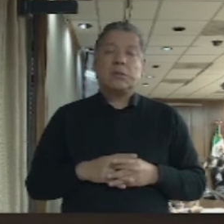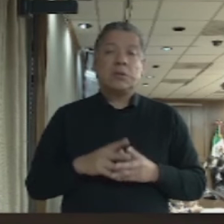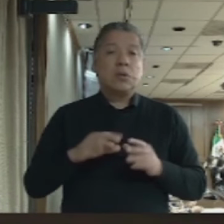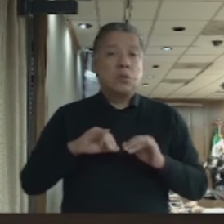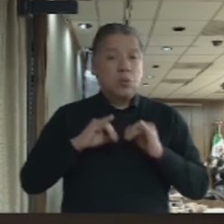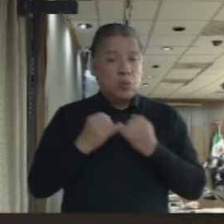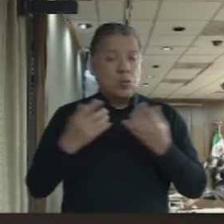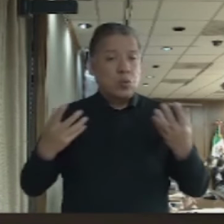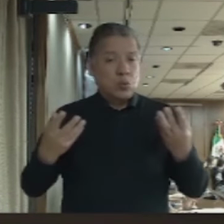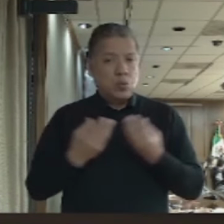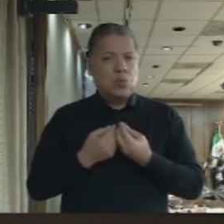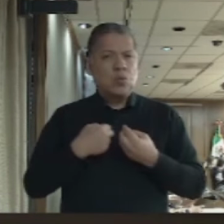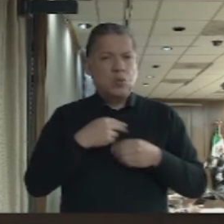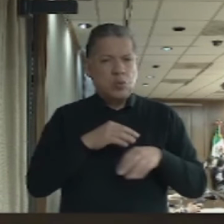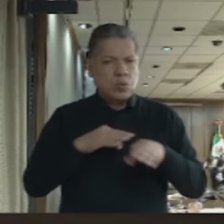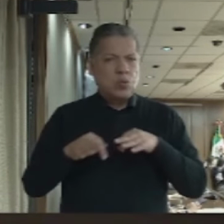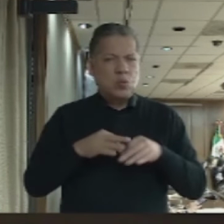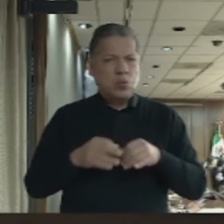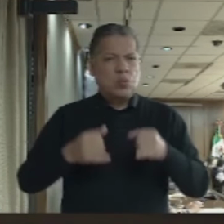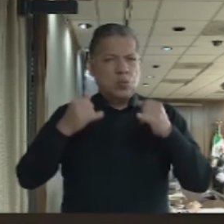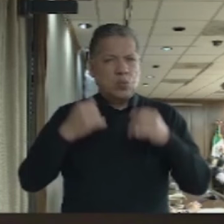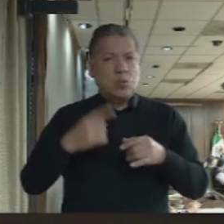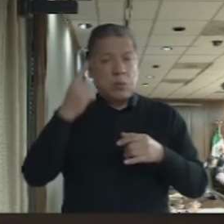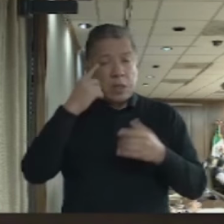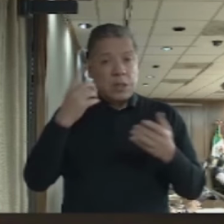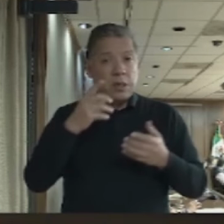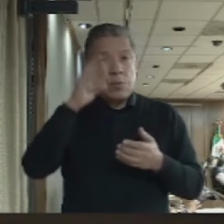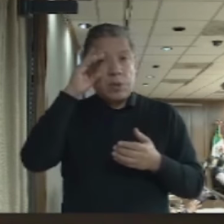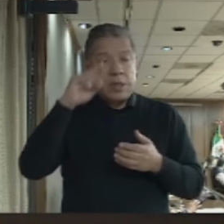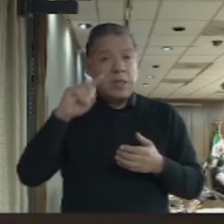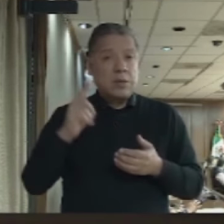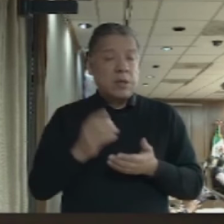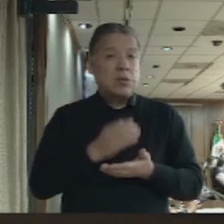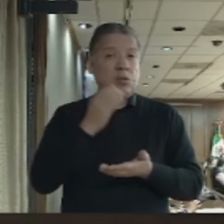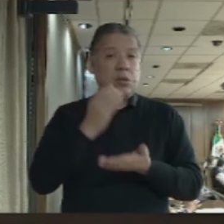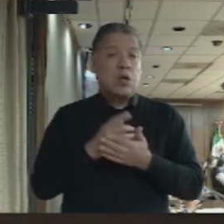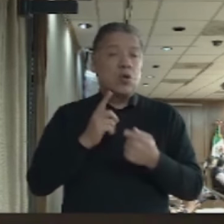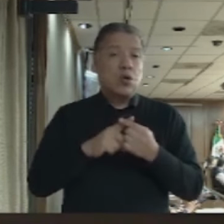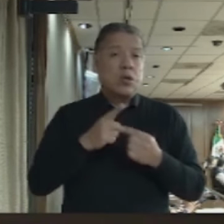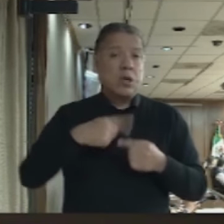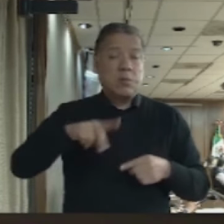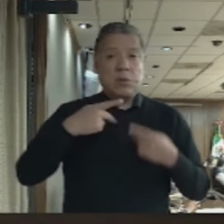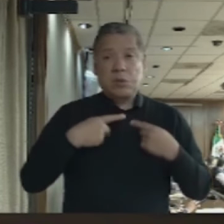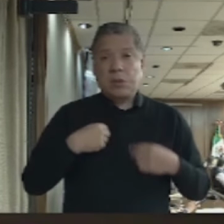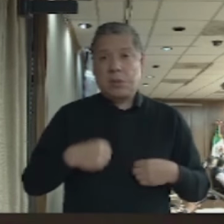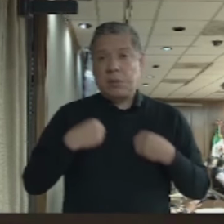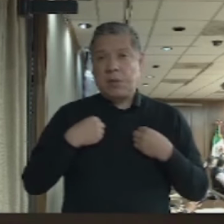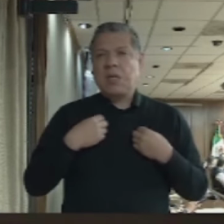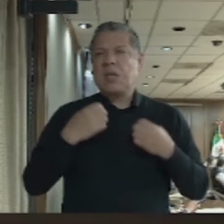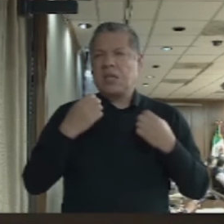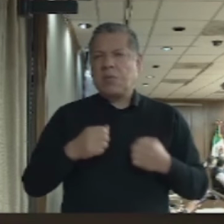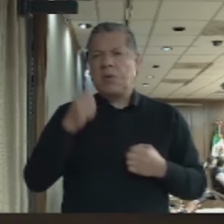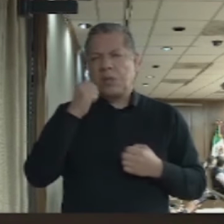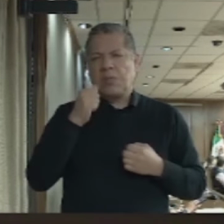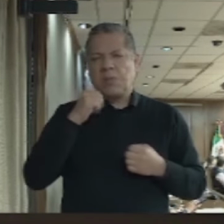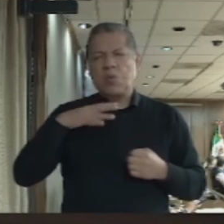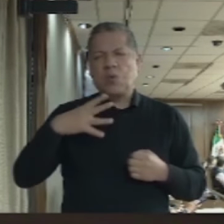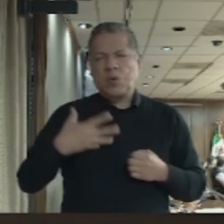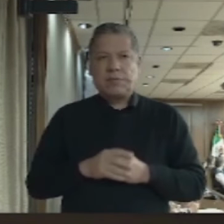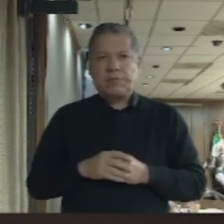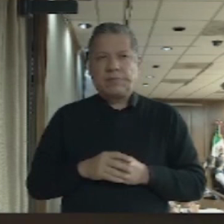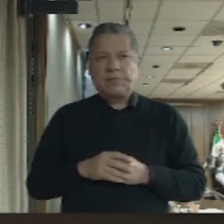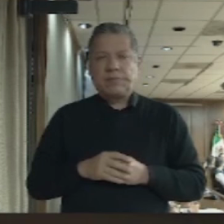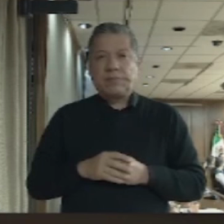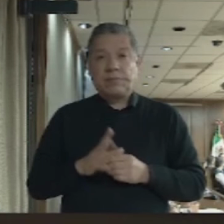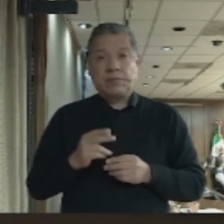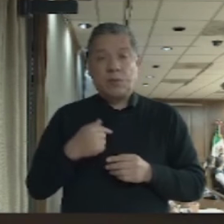Juntas y juntos hemos trabajado arduamente para hacer que Monterrey sea una ciudad en donde las y los regiomontanos estemos siempre muy orgullosos de vivir.